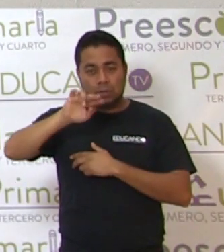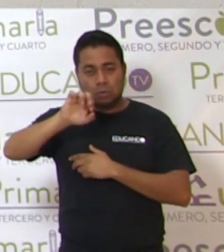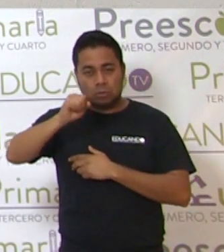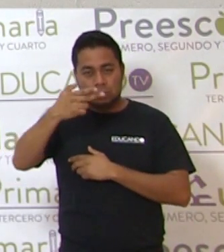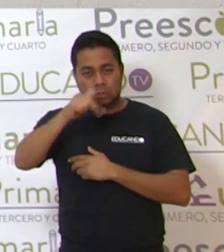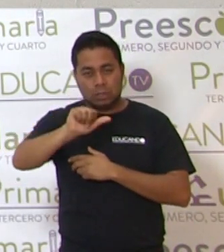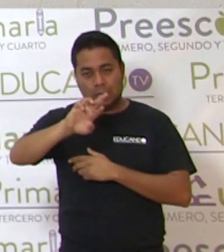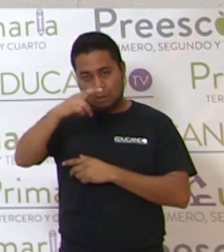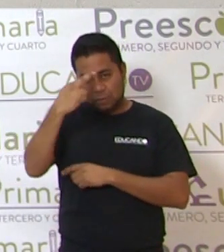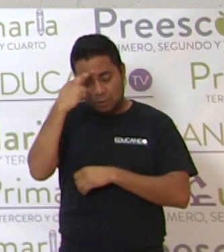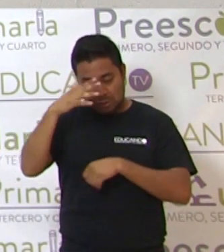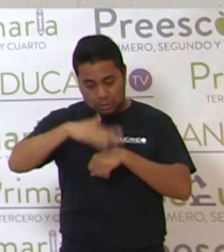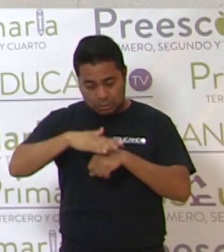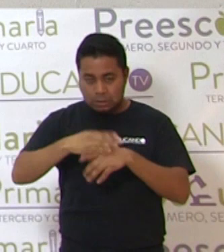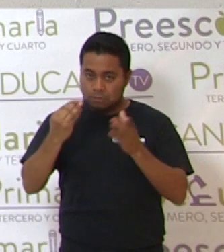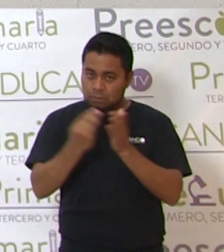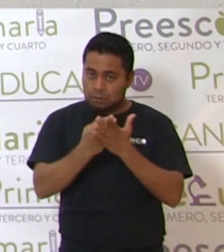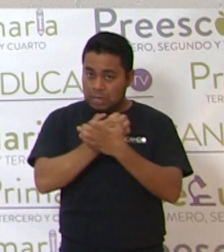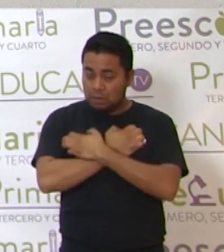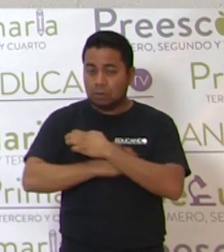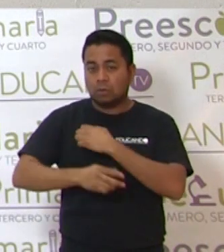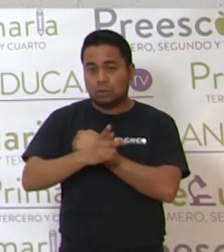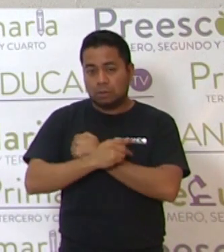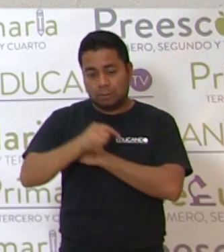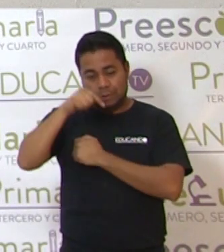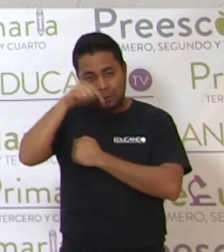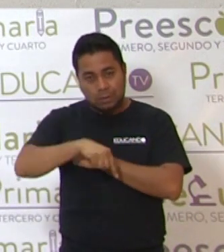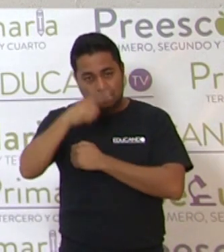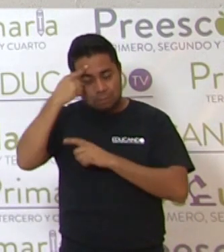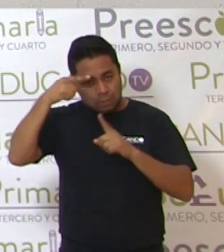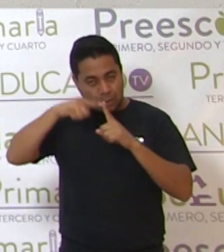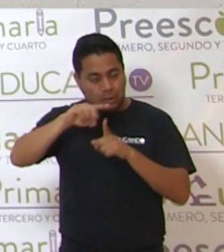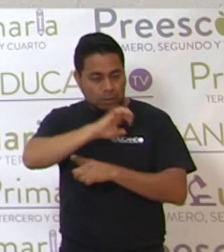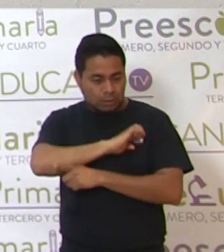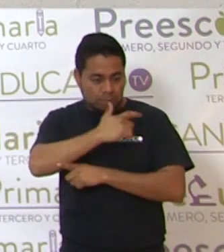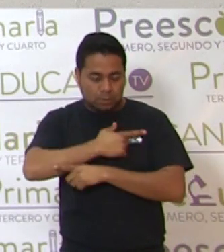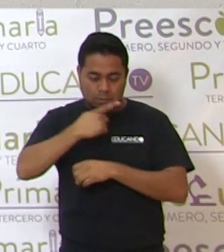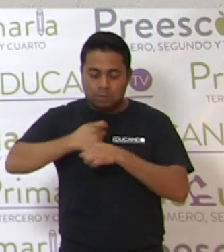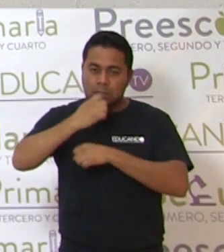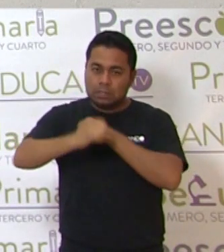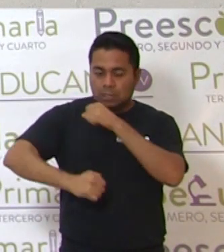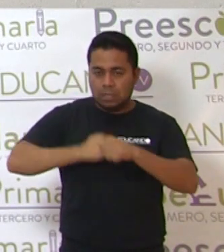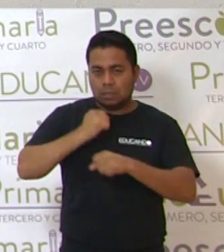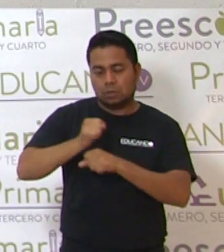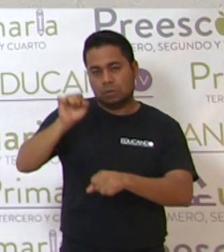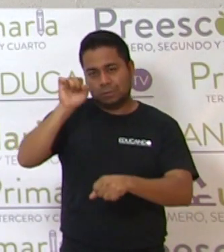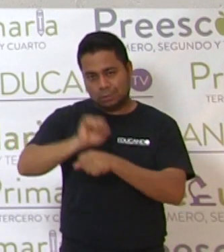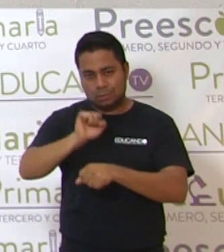vemos en la siguiente emisión de Educando TV. Estamos en la materia de español de primer grado de